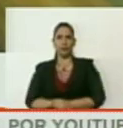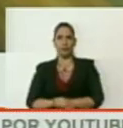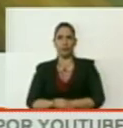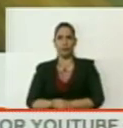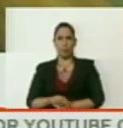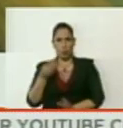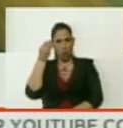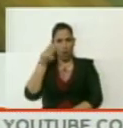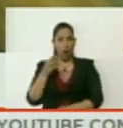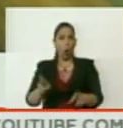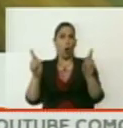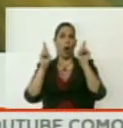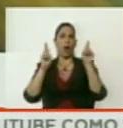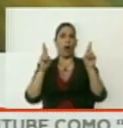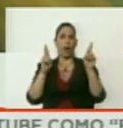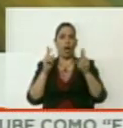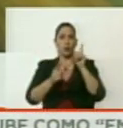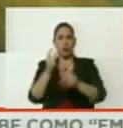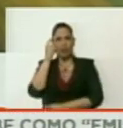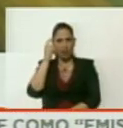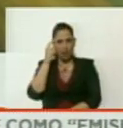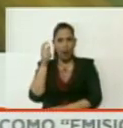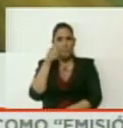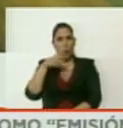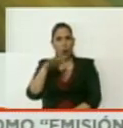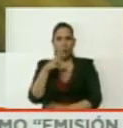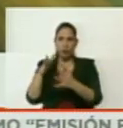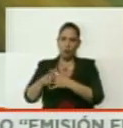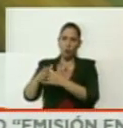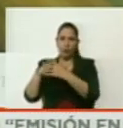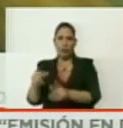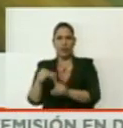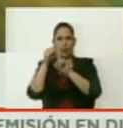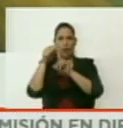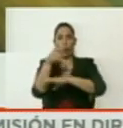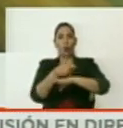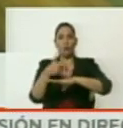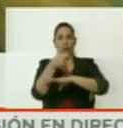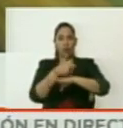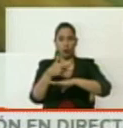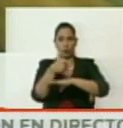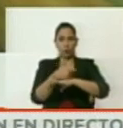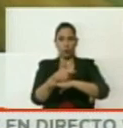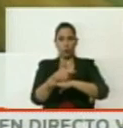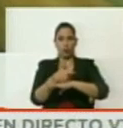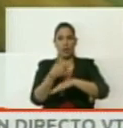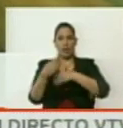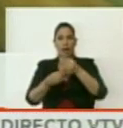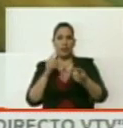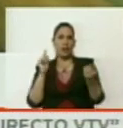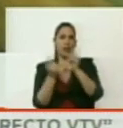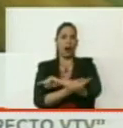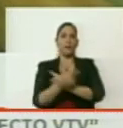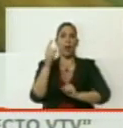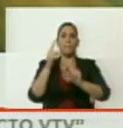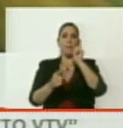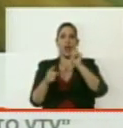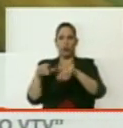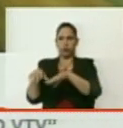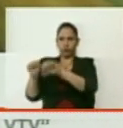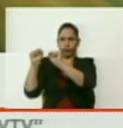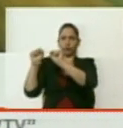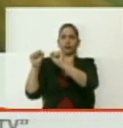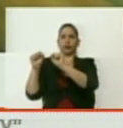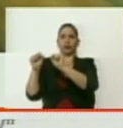Concéntrese y ojalá un día el pueblo estadounidense elija un gobierno, que haya un cambio al menos en esa élite